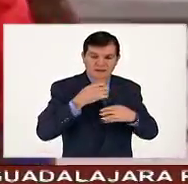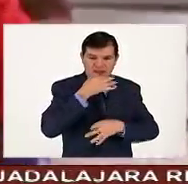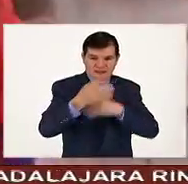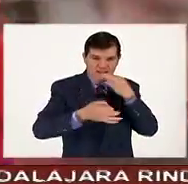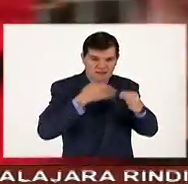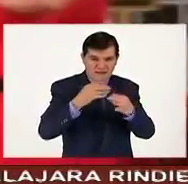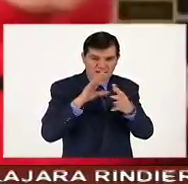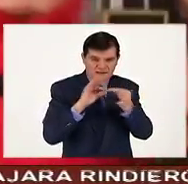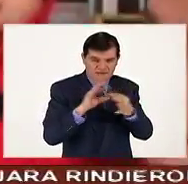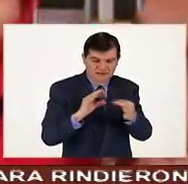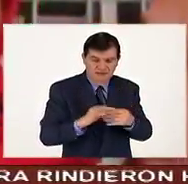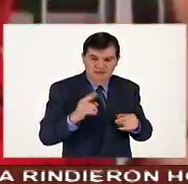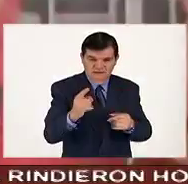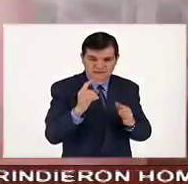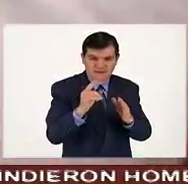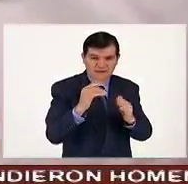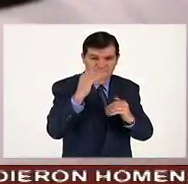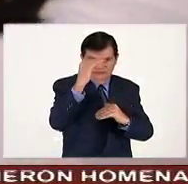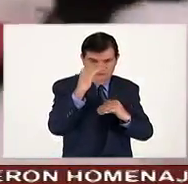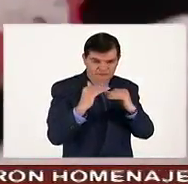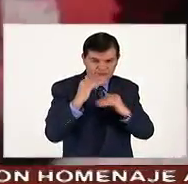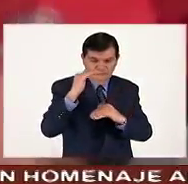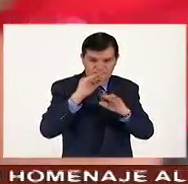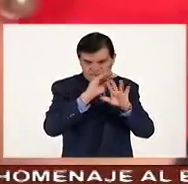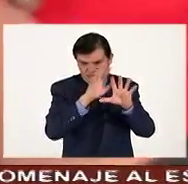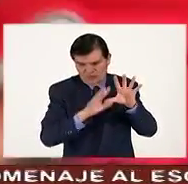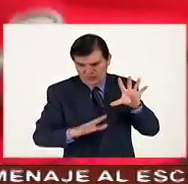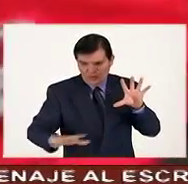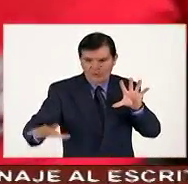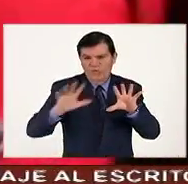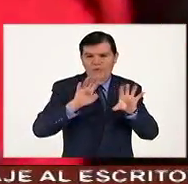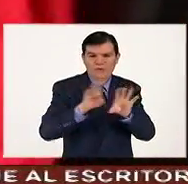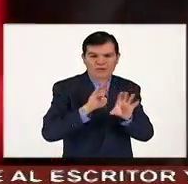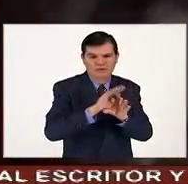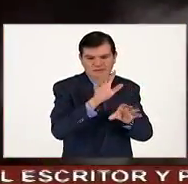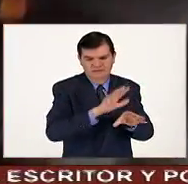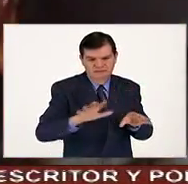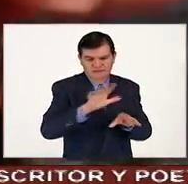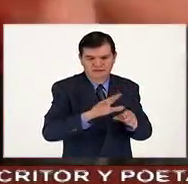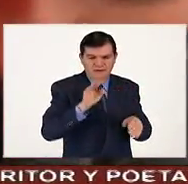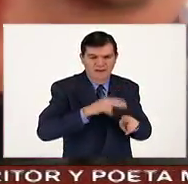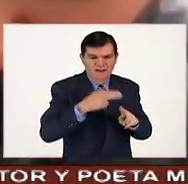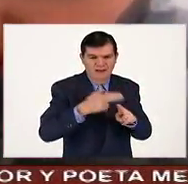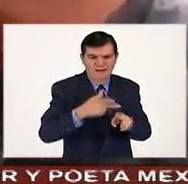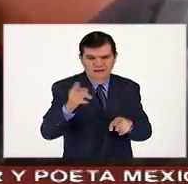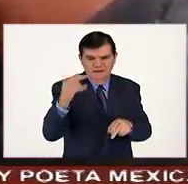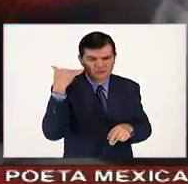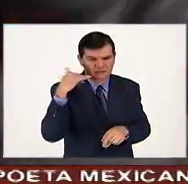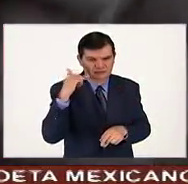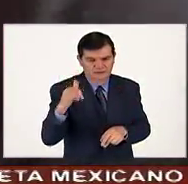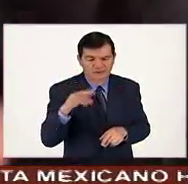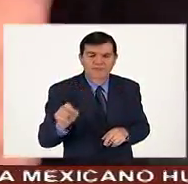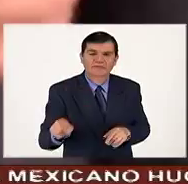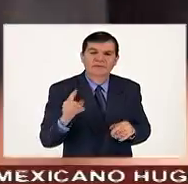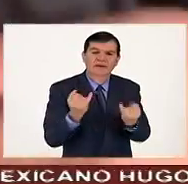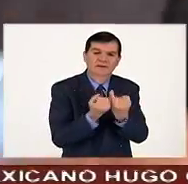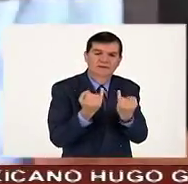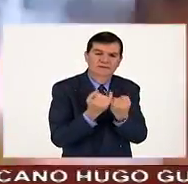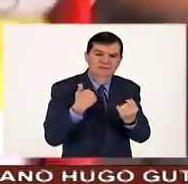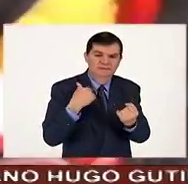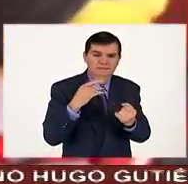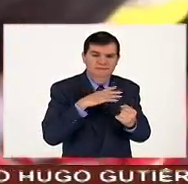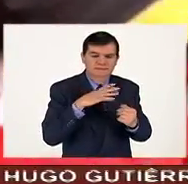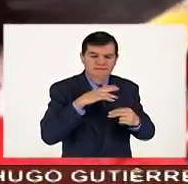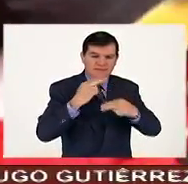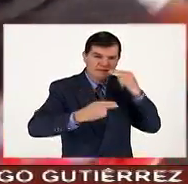Meteorológico Nacional informó que este sistema se va a extender por todo el centro del país hasta Yucatán. También se esperan